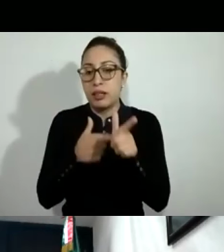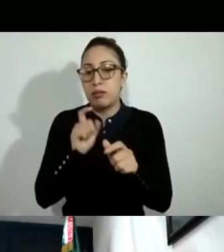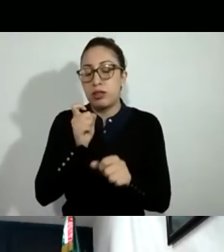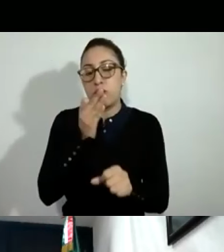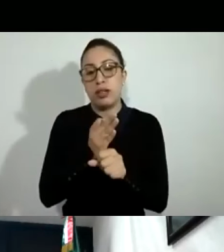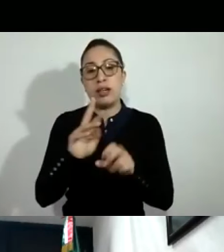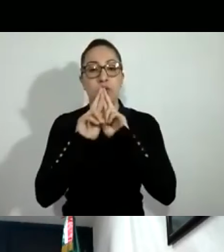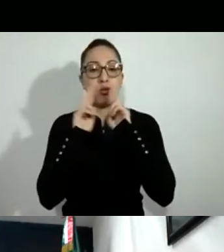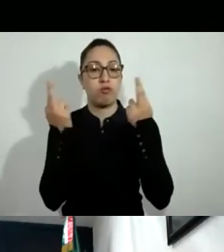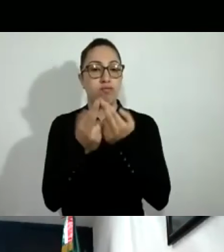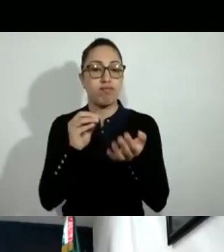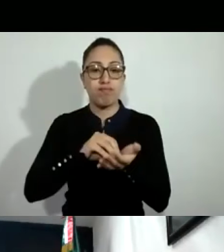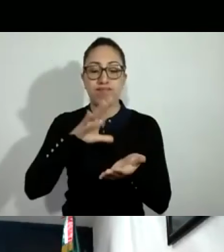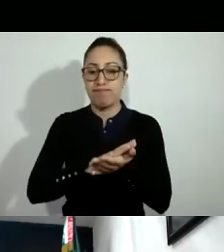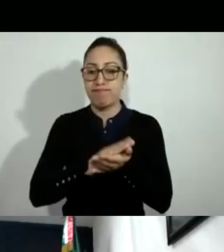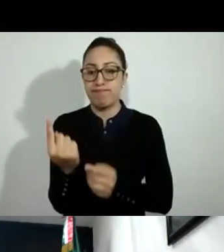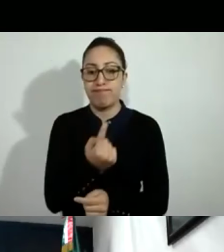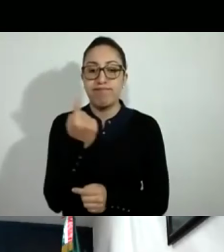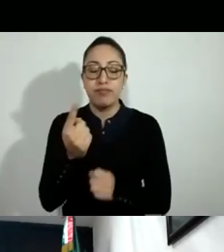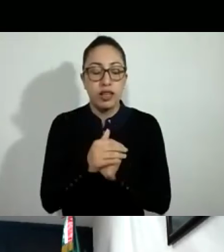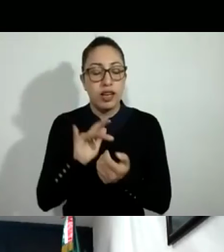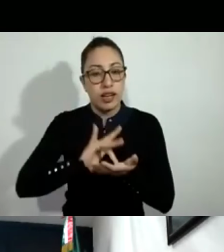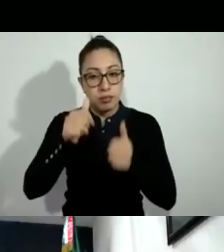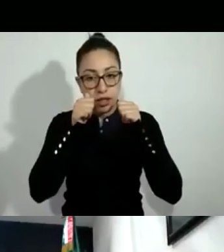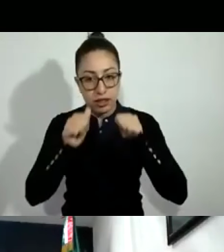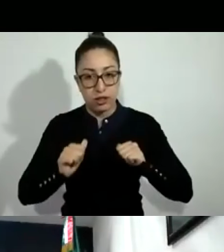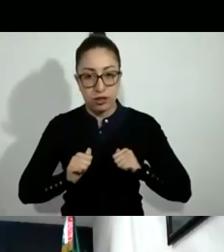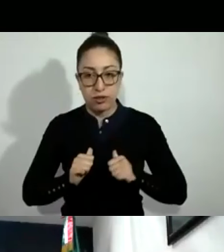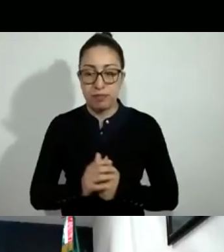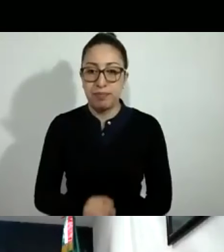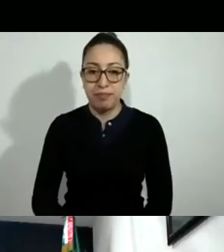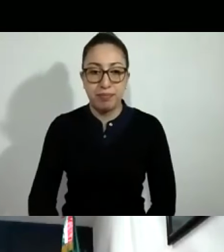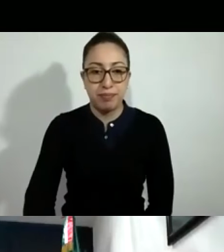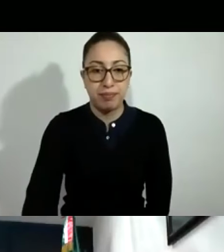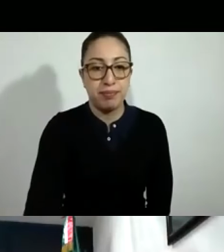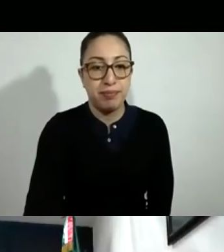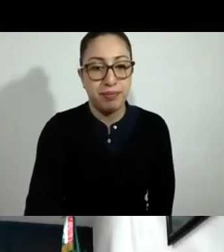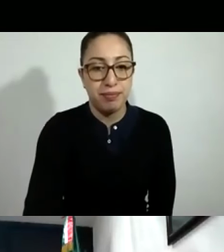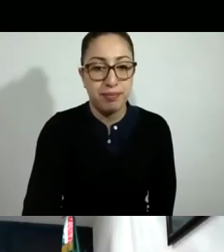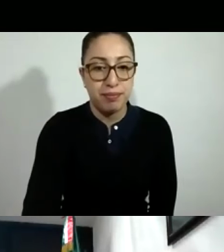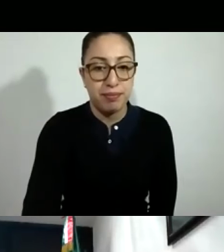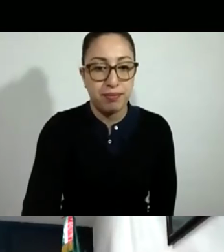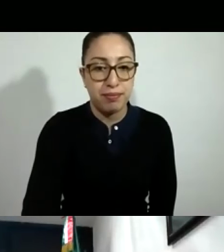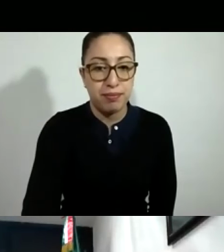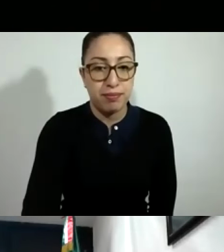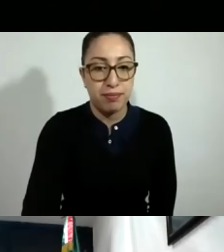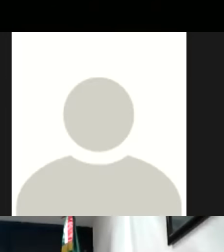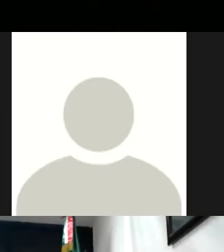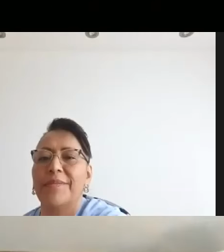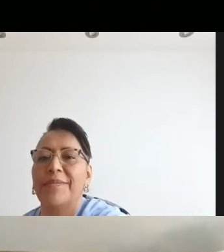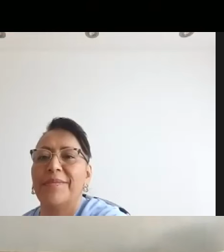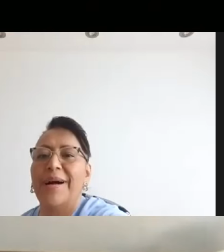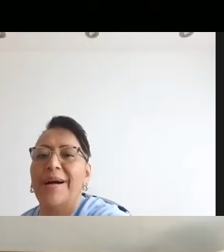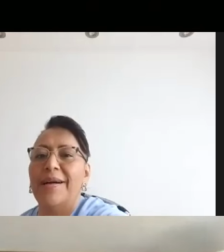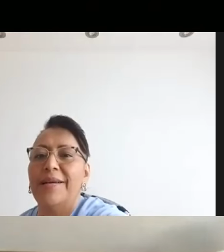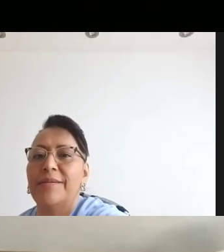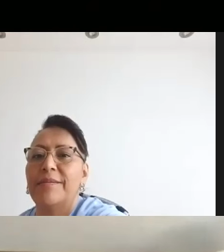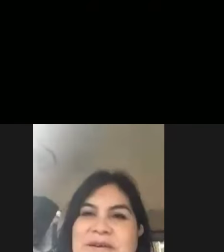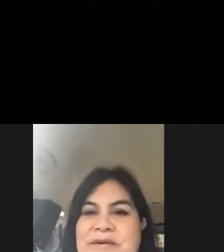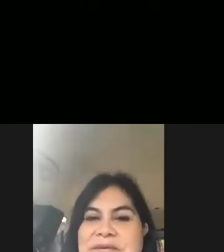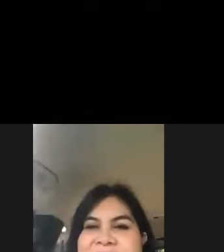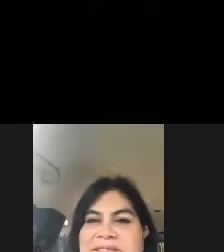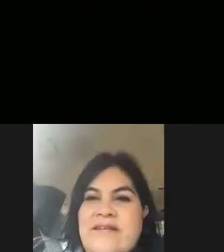permanente. Muchas gracias. Por su atención. Muchas gracias. Buenos días. Gracias. Buen día. Gracias, Bye bye. Buenos